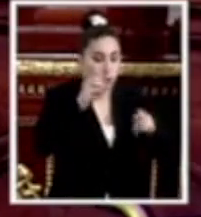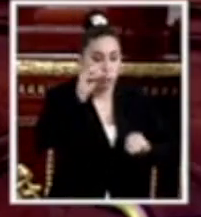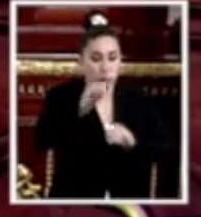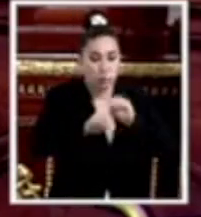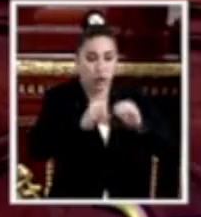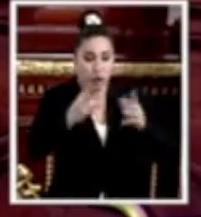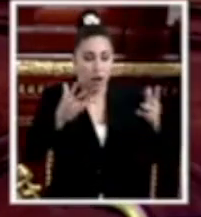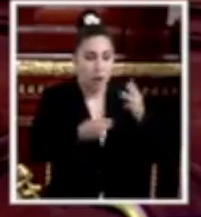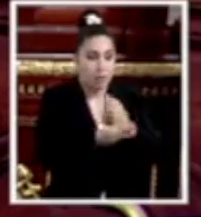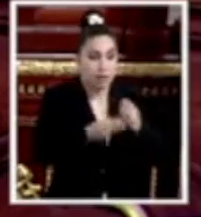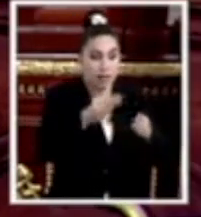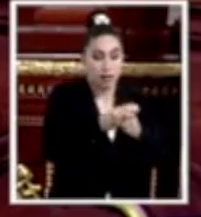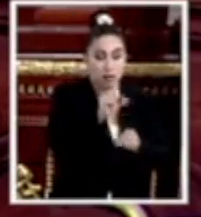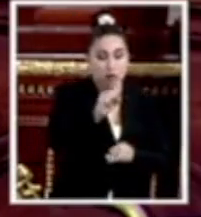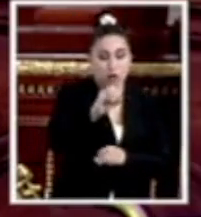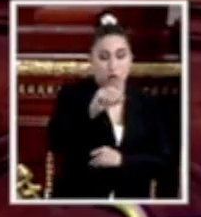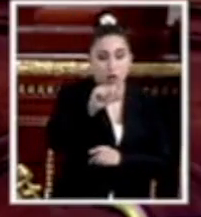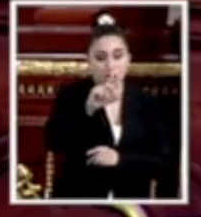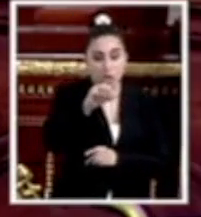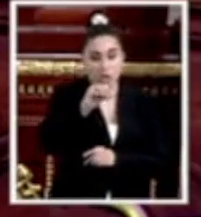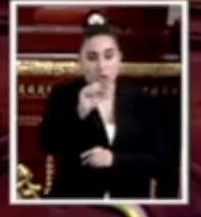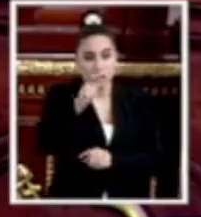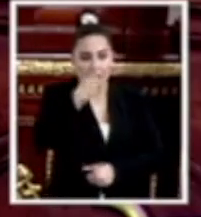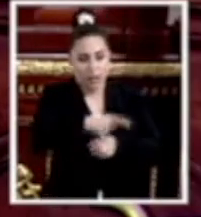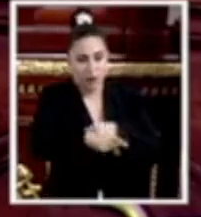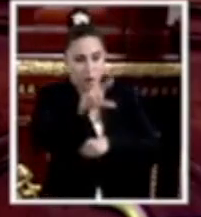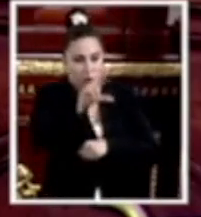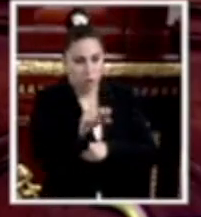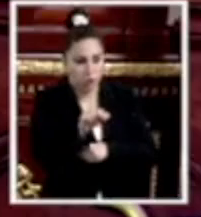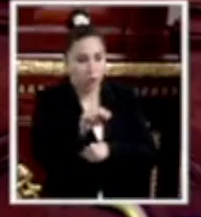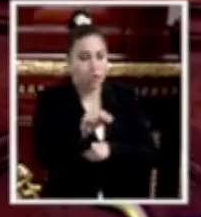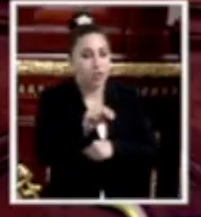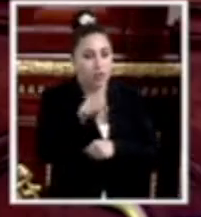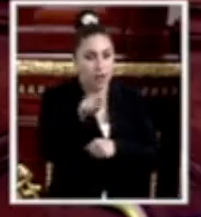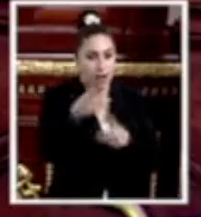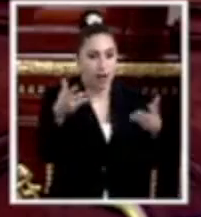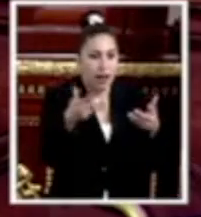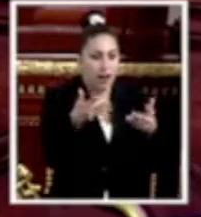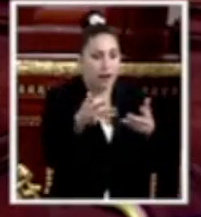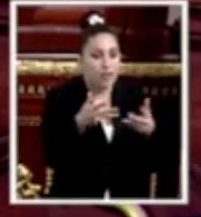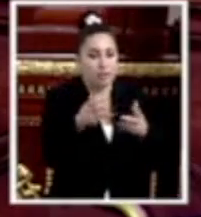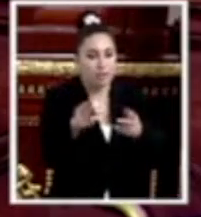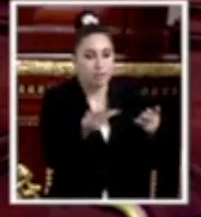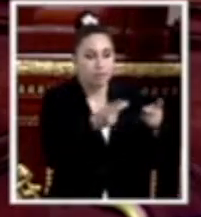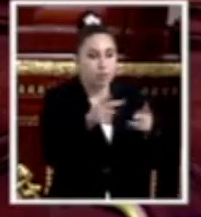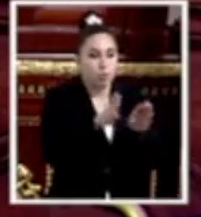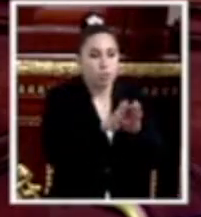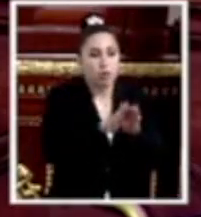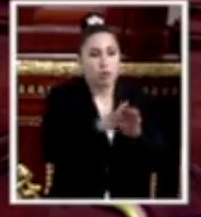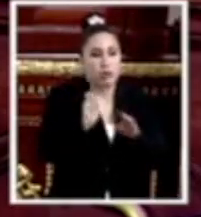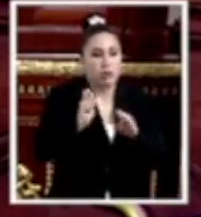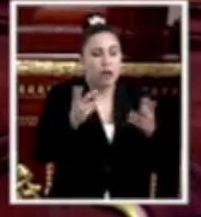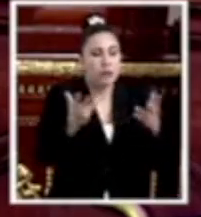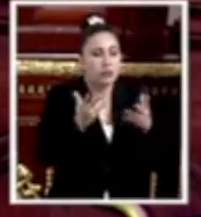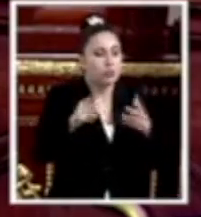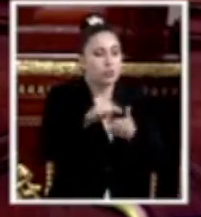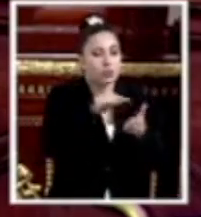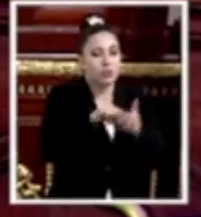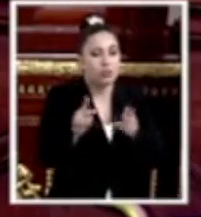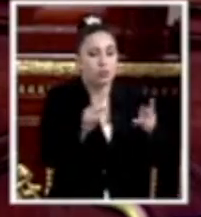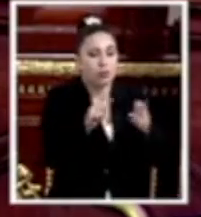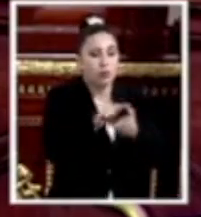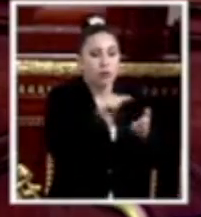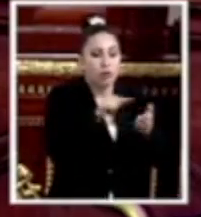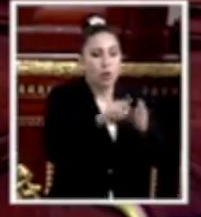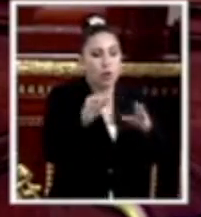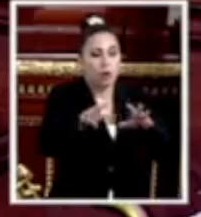residuos sólidos o industriales no peligrosos cuando se realice ilícitamente. Asimismo,